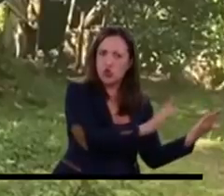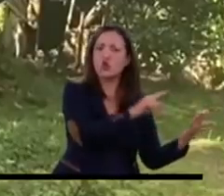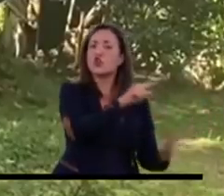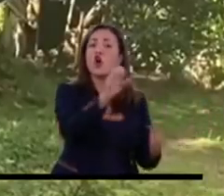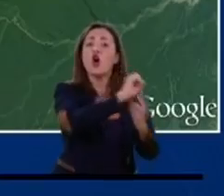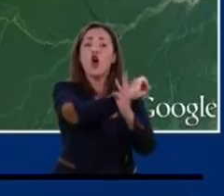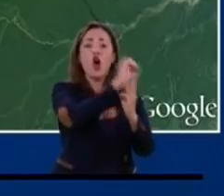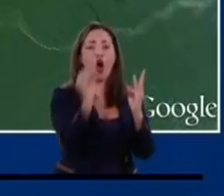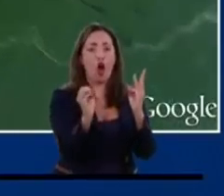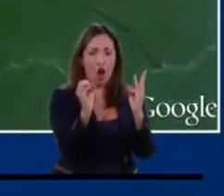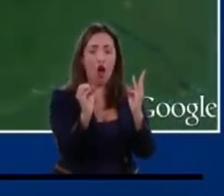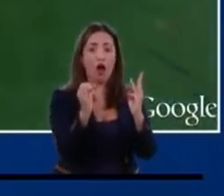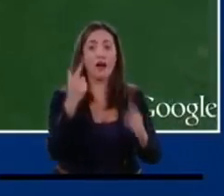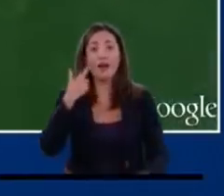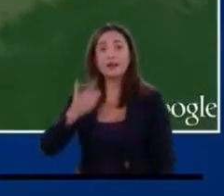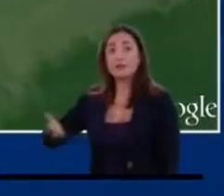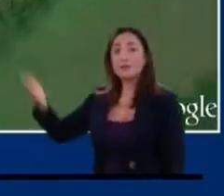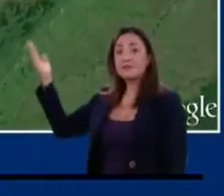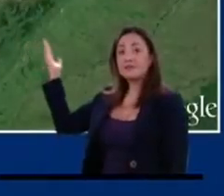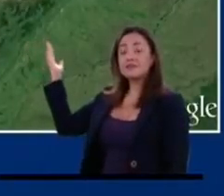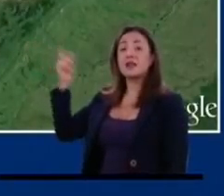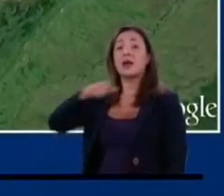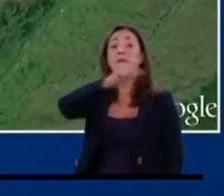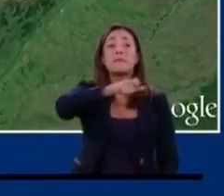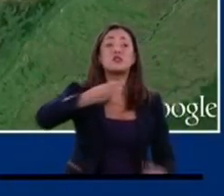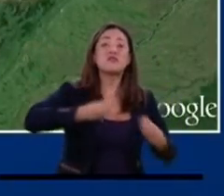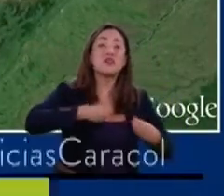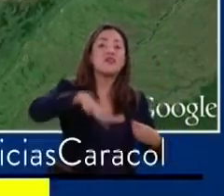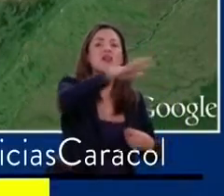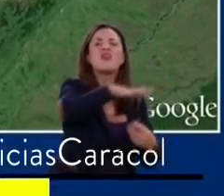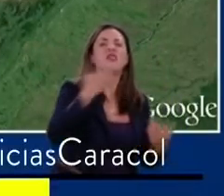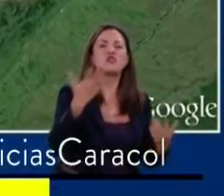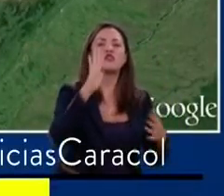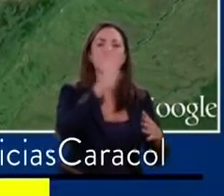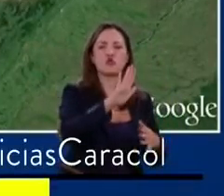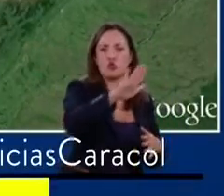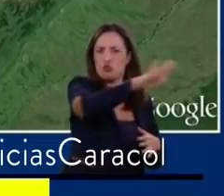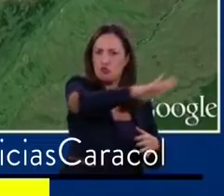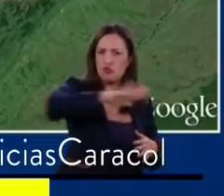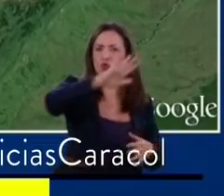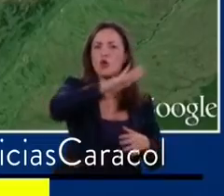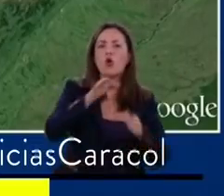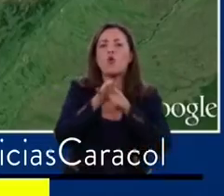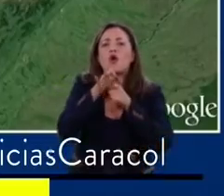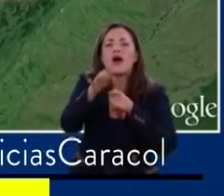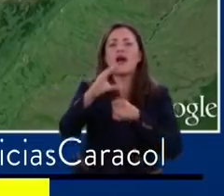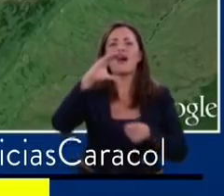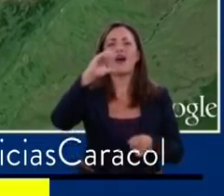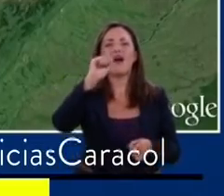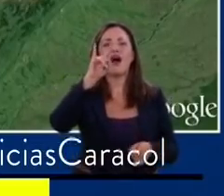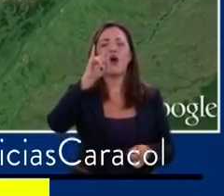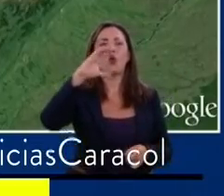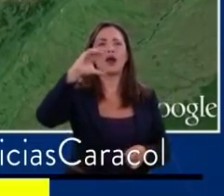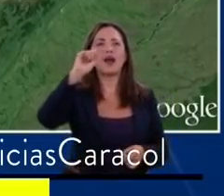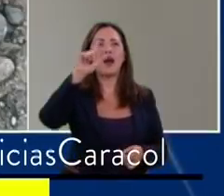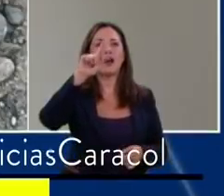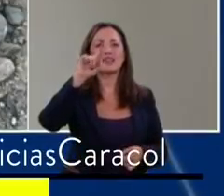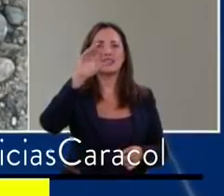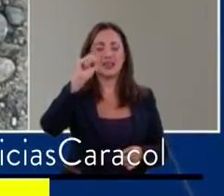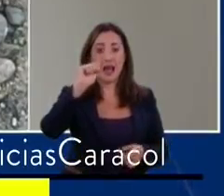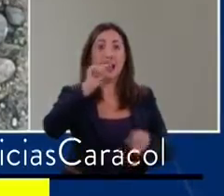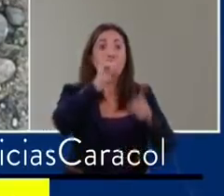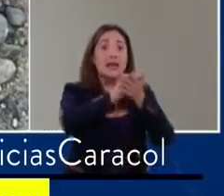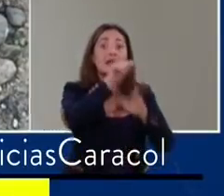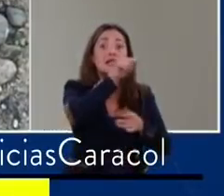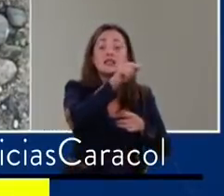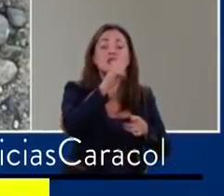sexo masculino. Según la comunidad, 2 no pertenecían a este sector del municipio de Caucasia. Uno de ellos